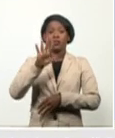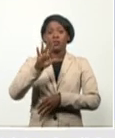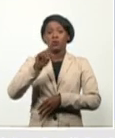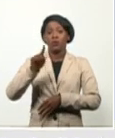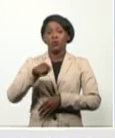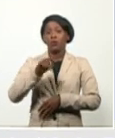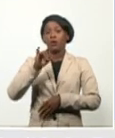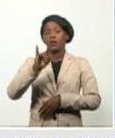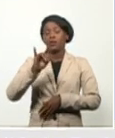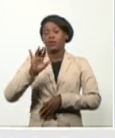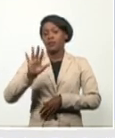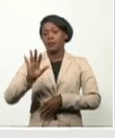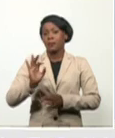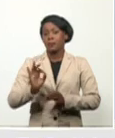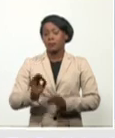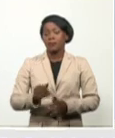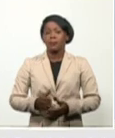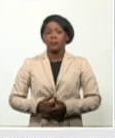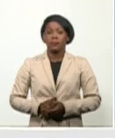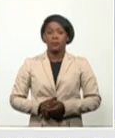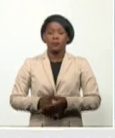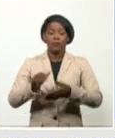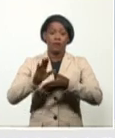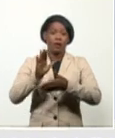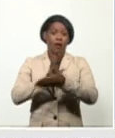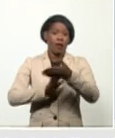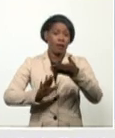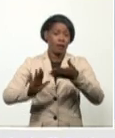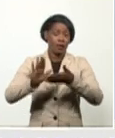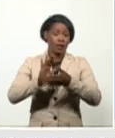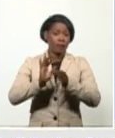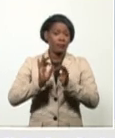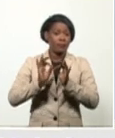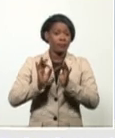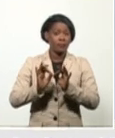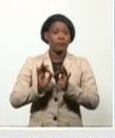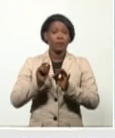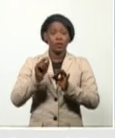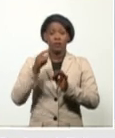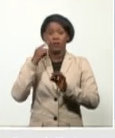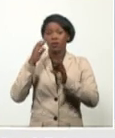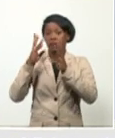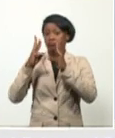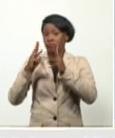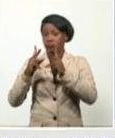5,95. En la región de las Américas también hay cifras elevadas.